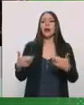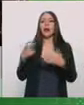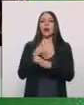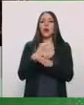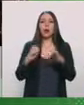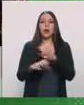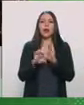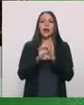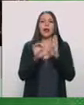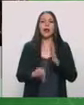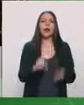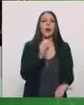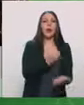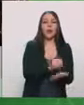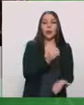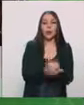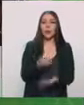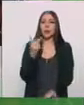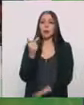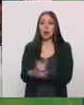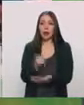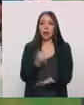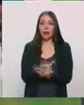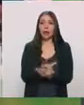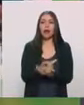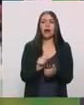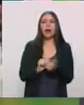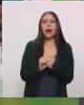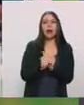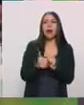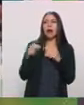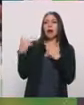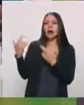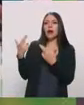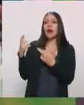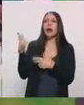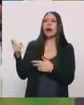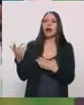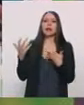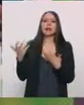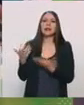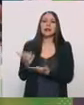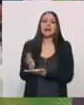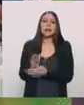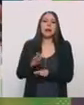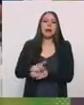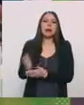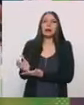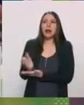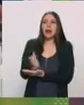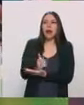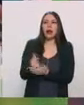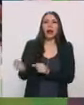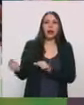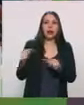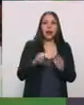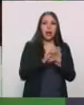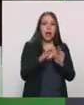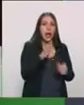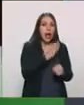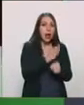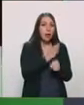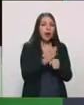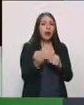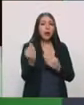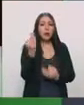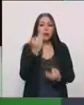que lo único que hizo fue atraer más a Hernán Cortés, porque si decía, si así me tratan ahorita y me